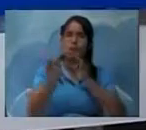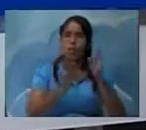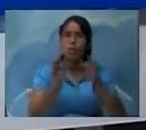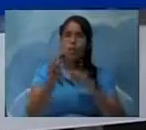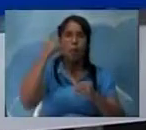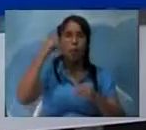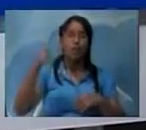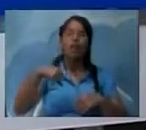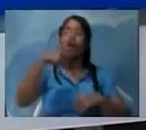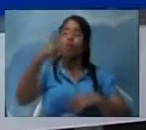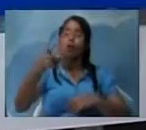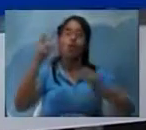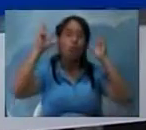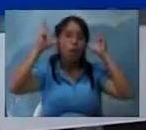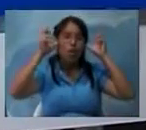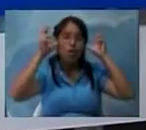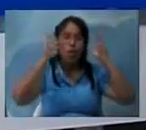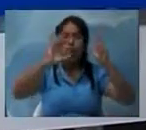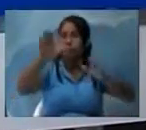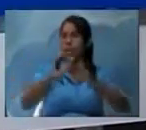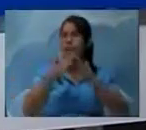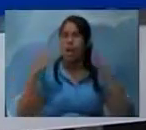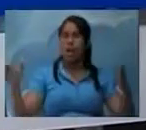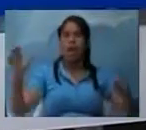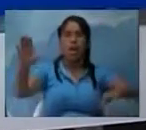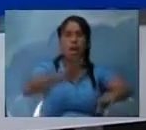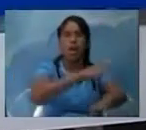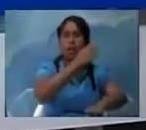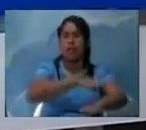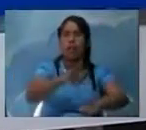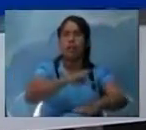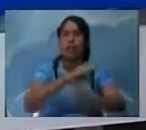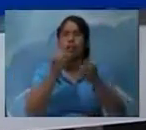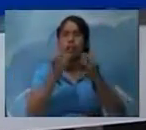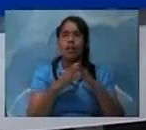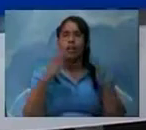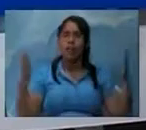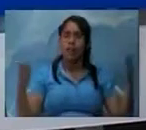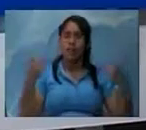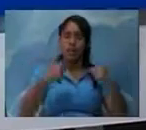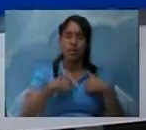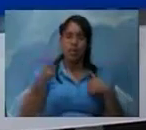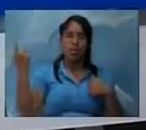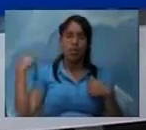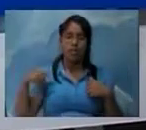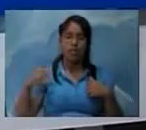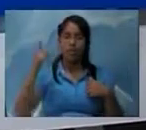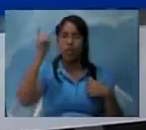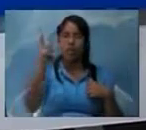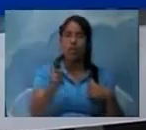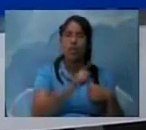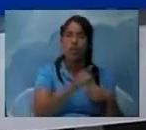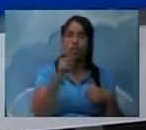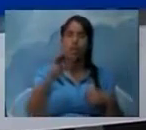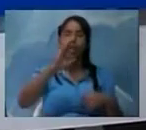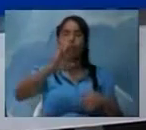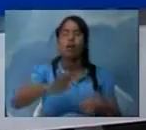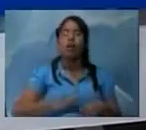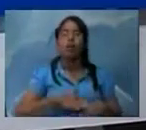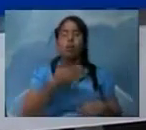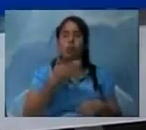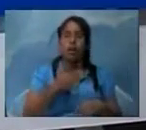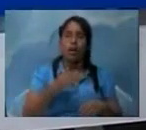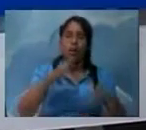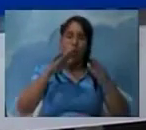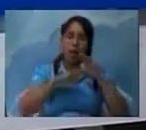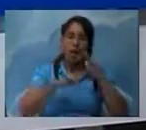que cuando suene esta gran orquestona tan grande que yo tengo, será que ustedes pueden